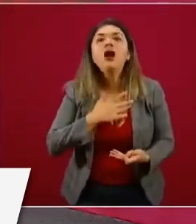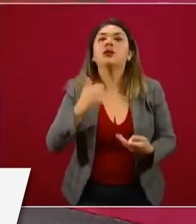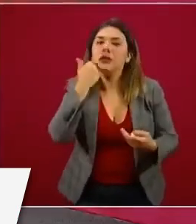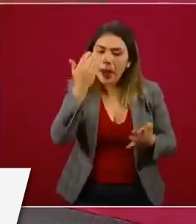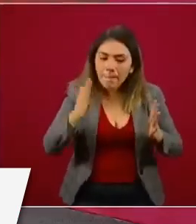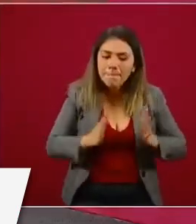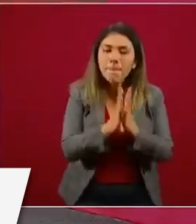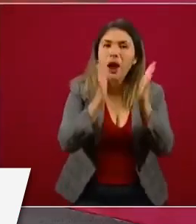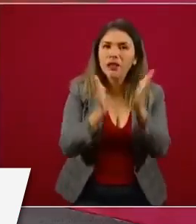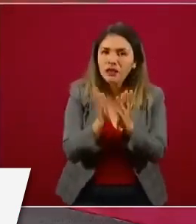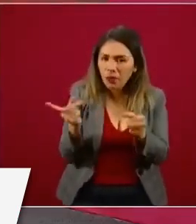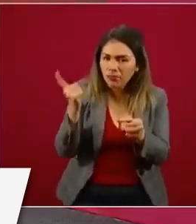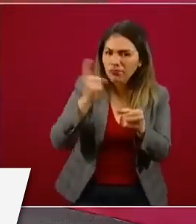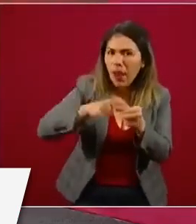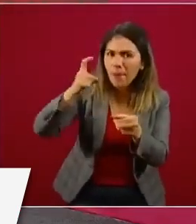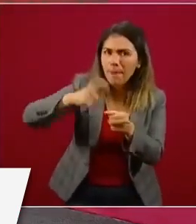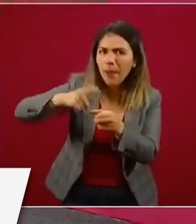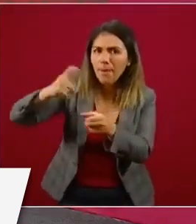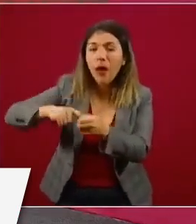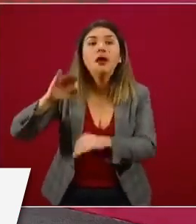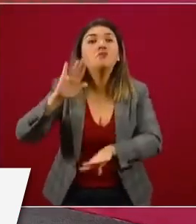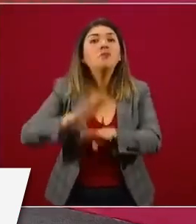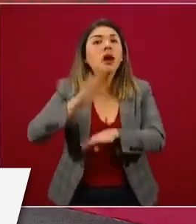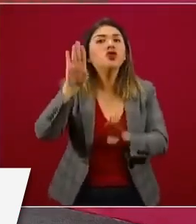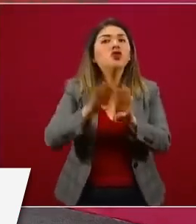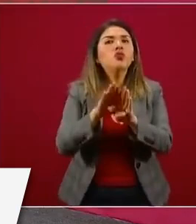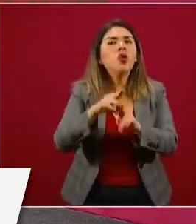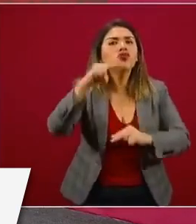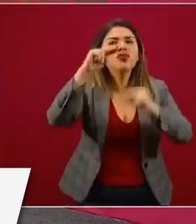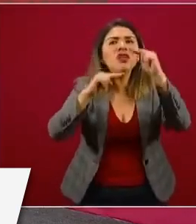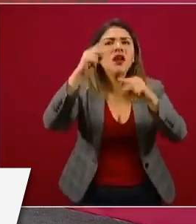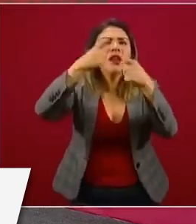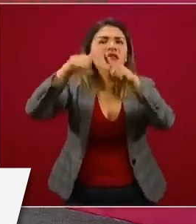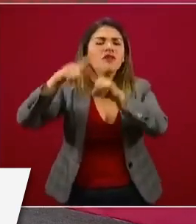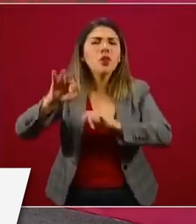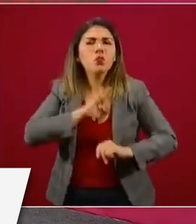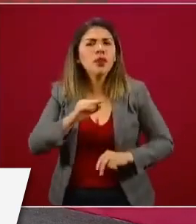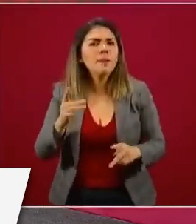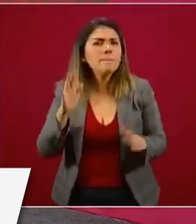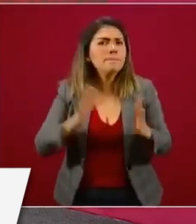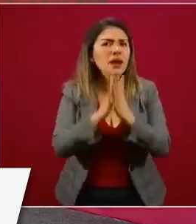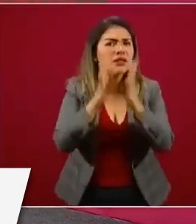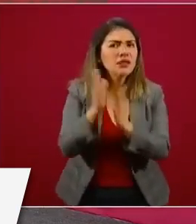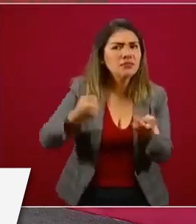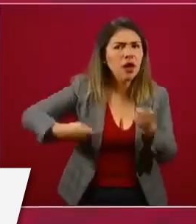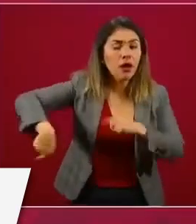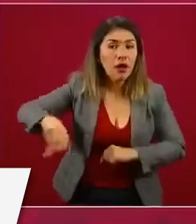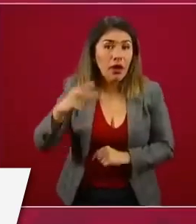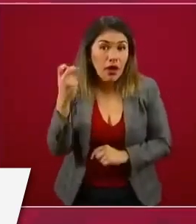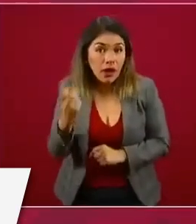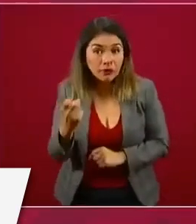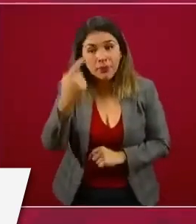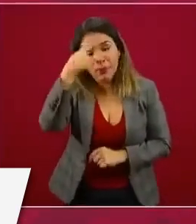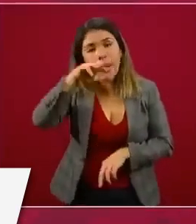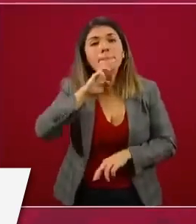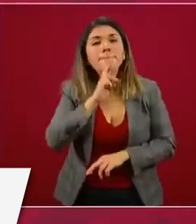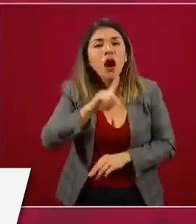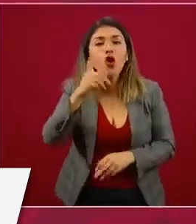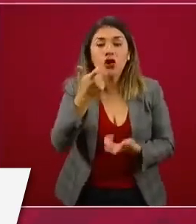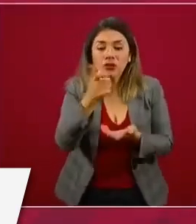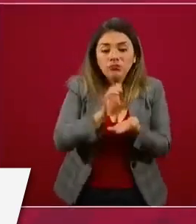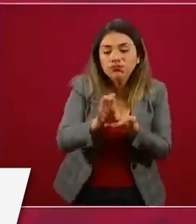y sobre todo trae un proceso de muchos niveles donde pueden participar locales y en ese sentido es que vean un mejor reparto de la